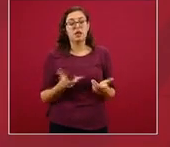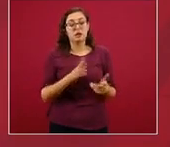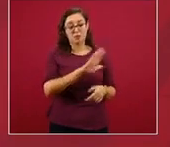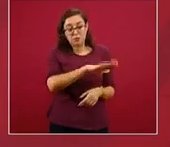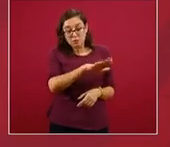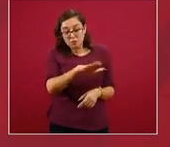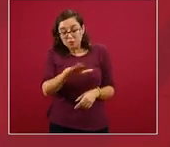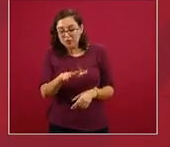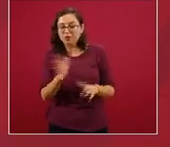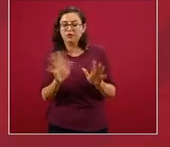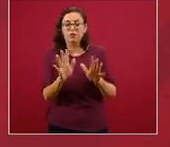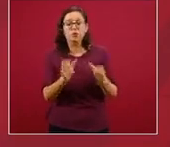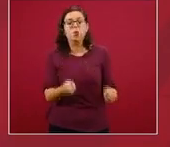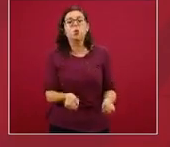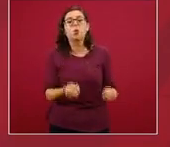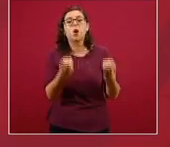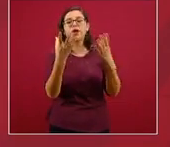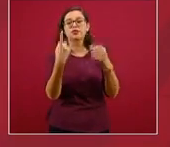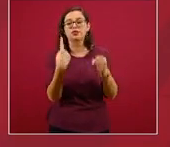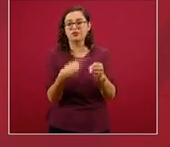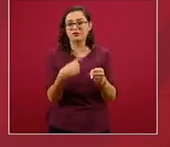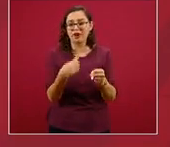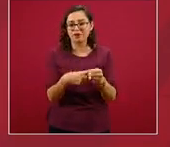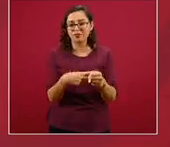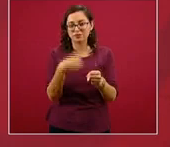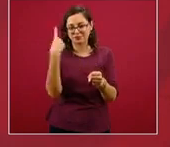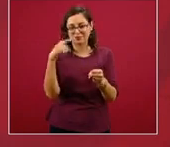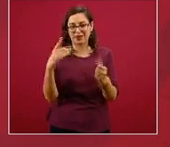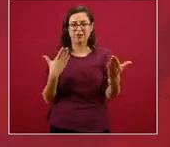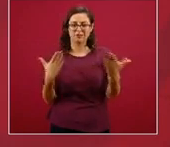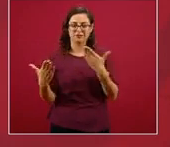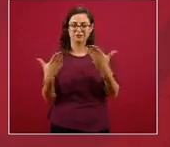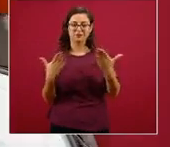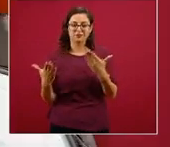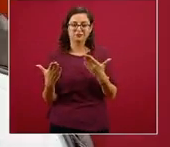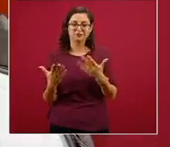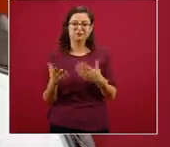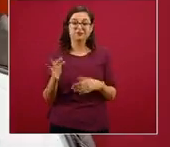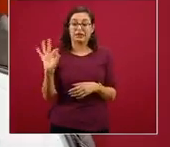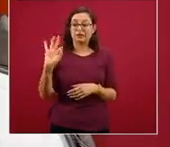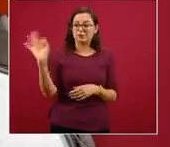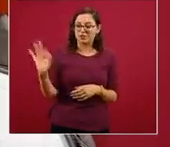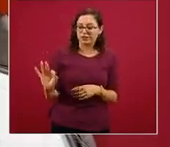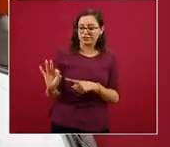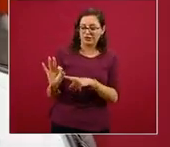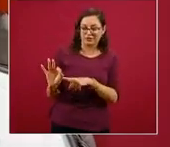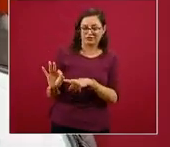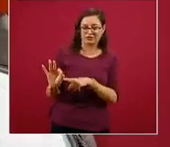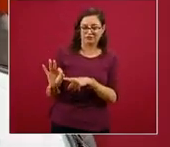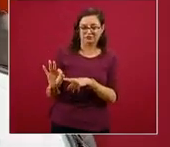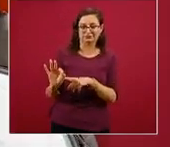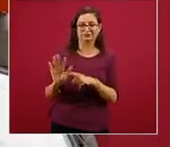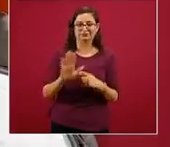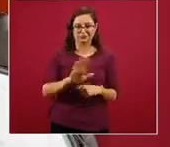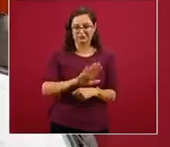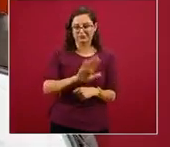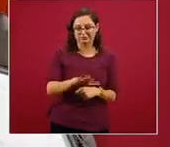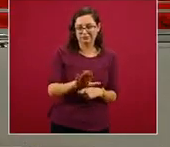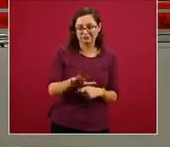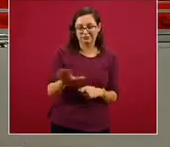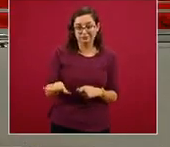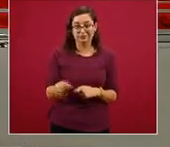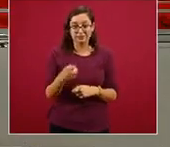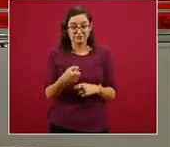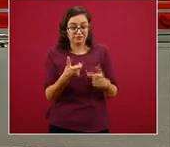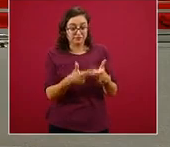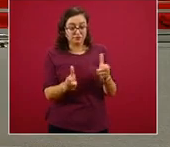en profesionales de la salud, como para poder conocer ya sea una tasa de mortalidad específica para este